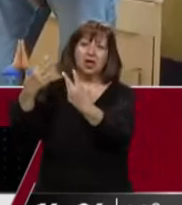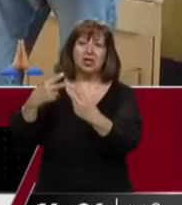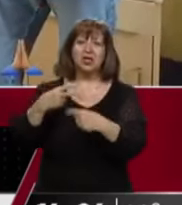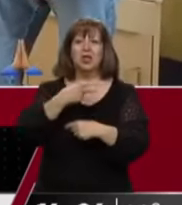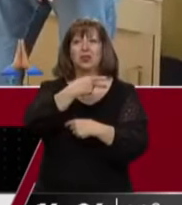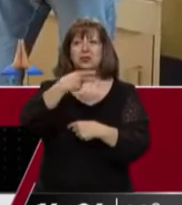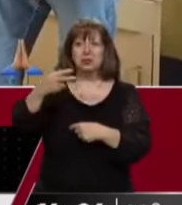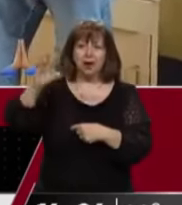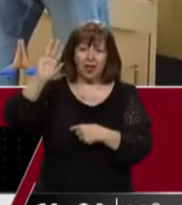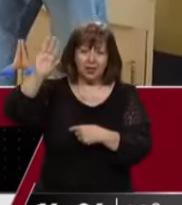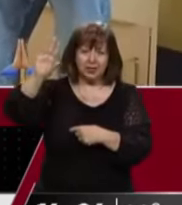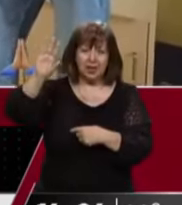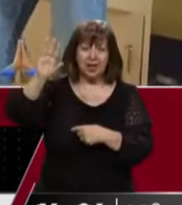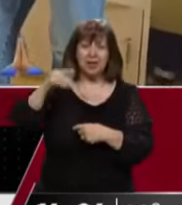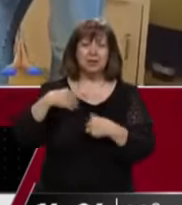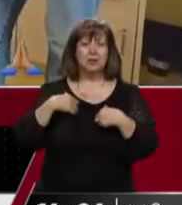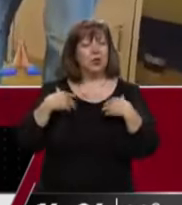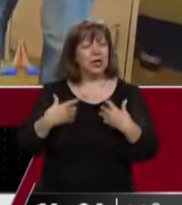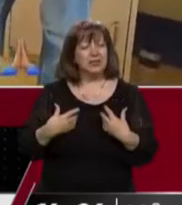largo, muy largo.